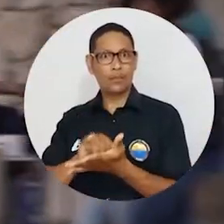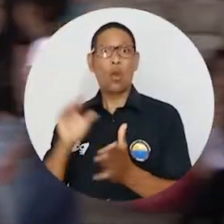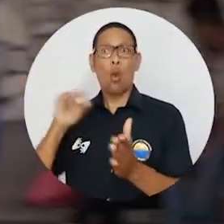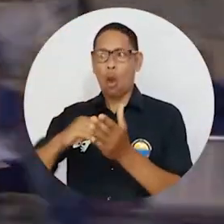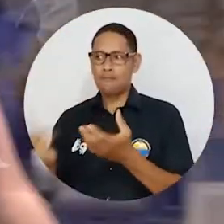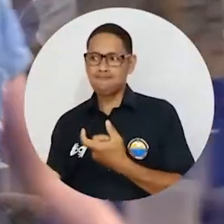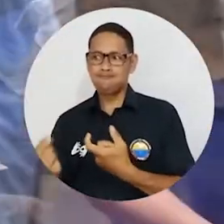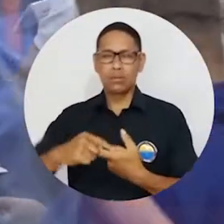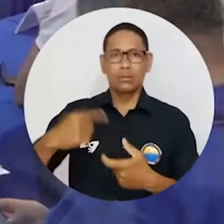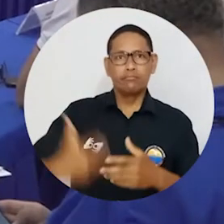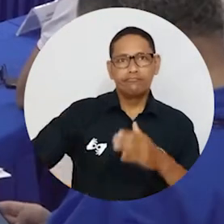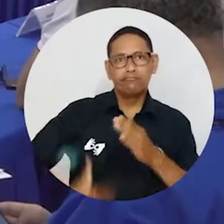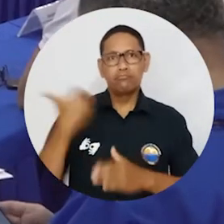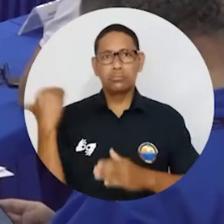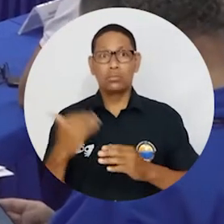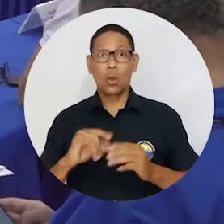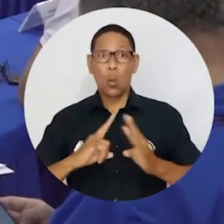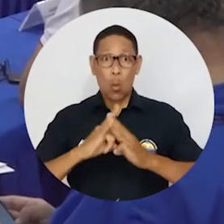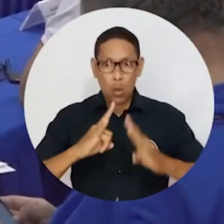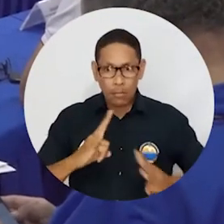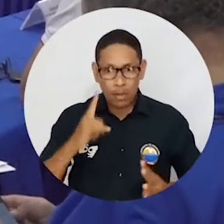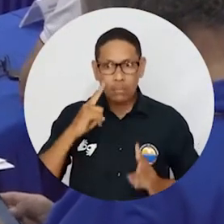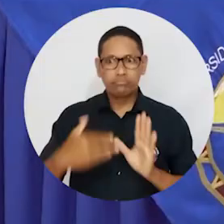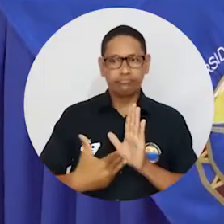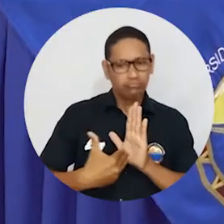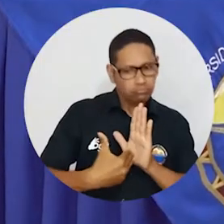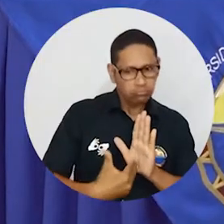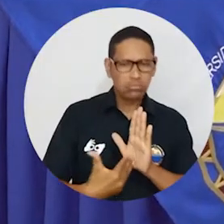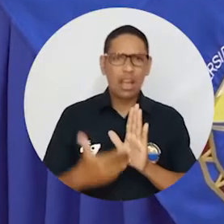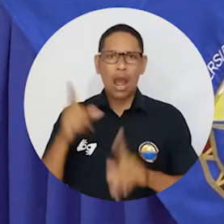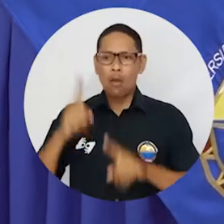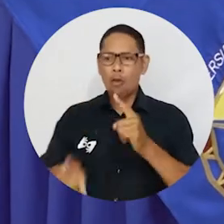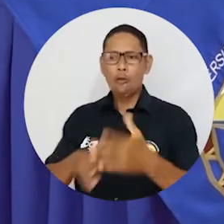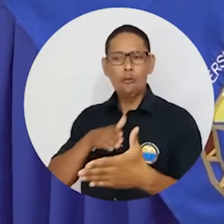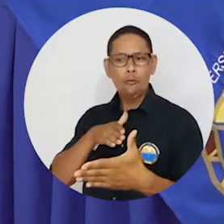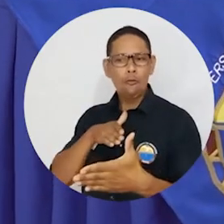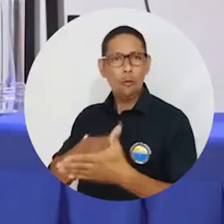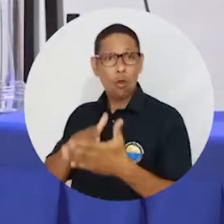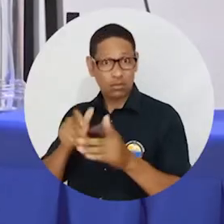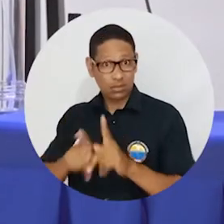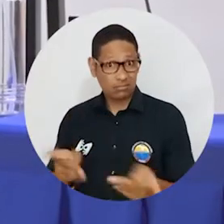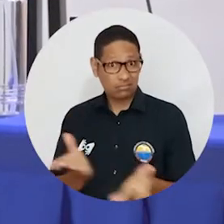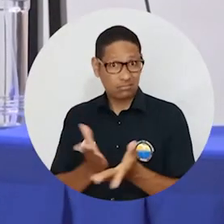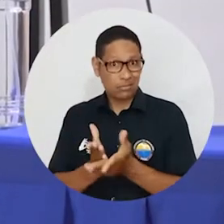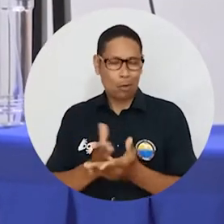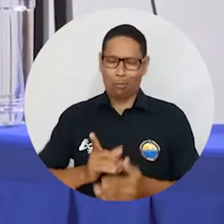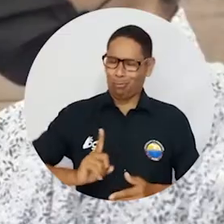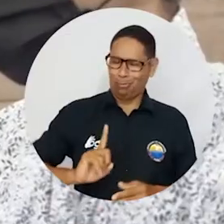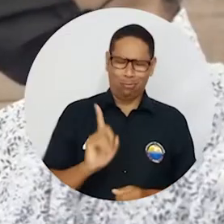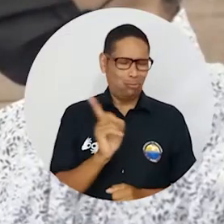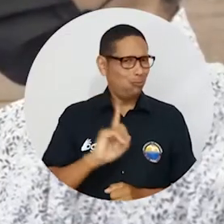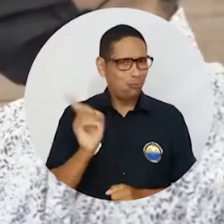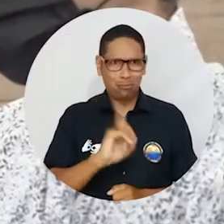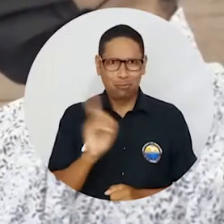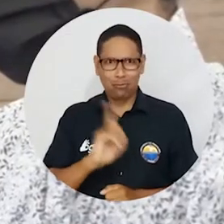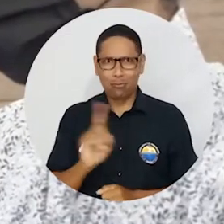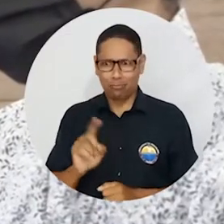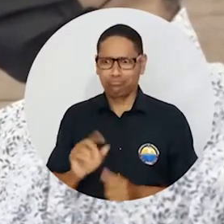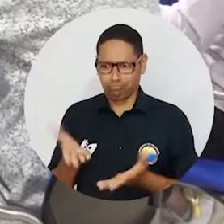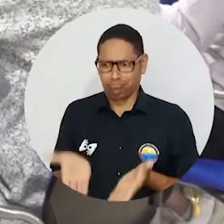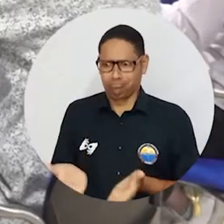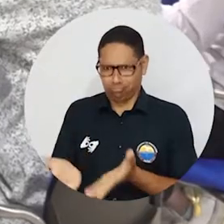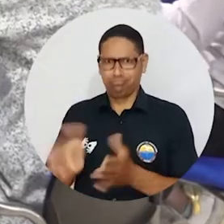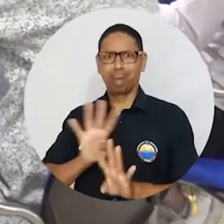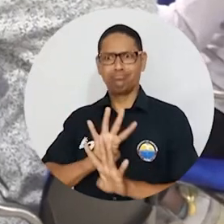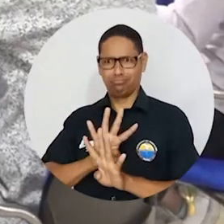el retorno, Uni Magdalena garantiza que no haya ningún tipo de sanción académica o disciplinaria en contra de quienes participen en las